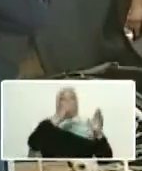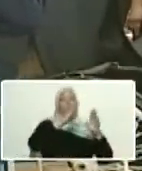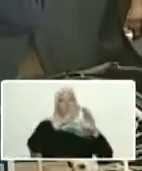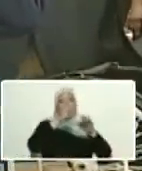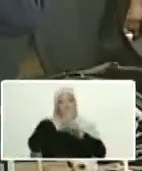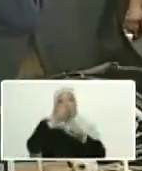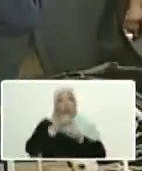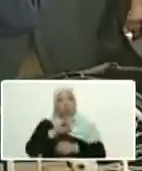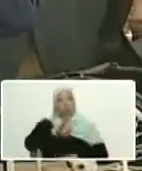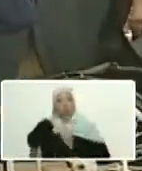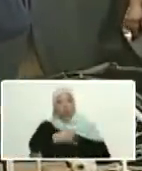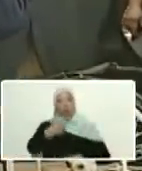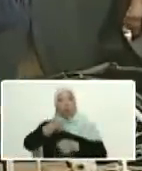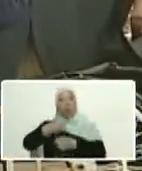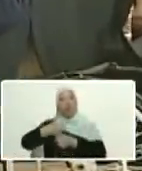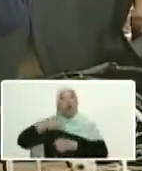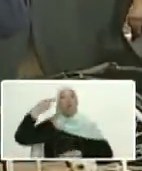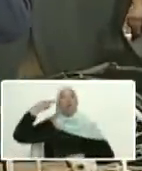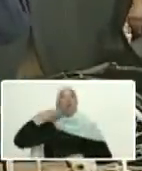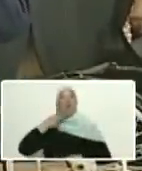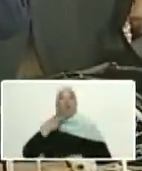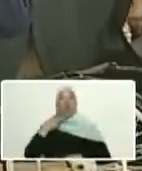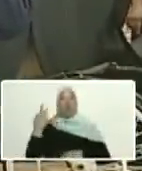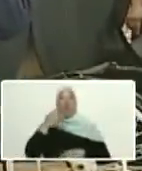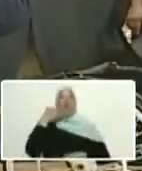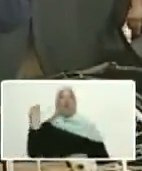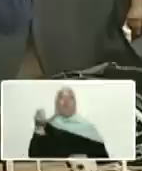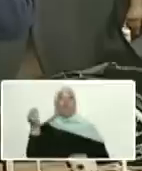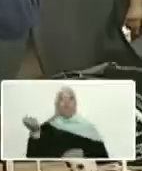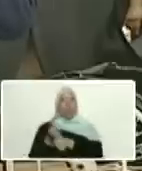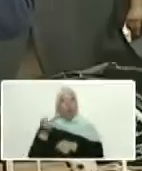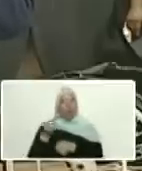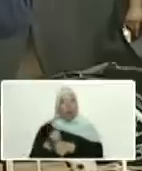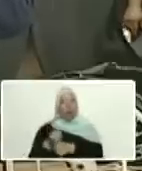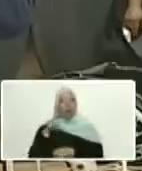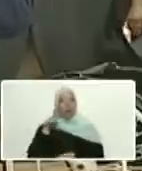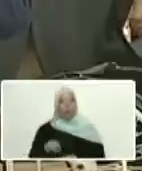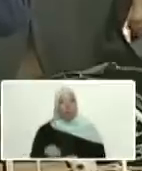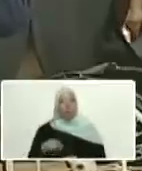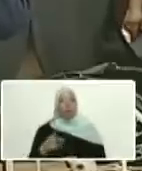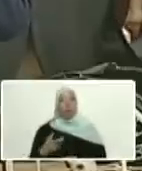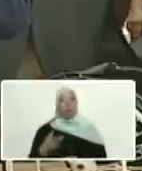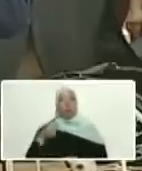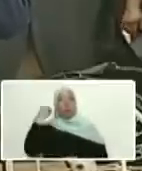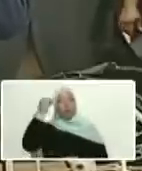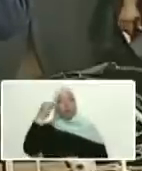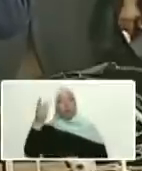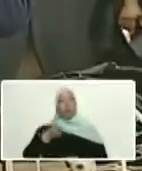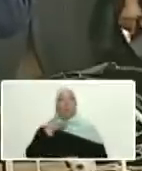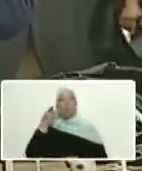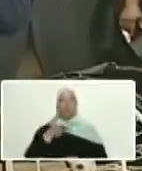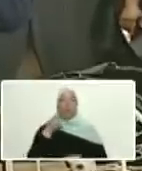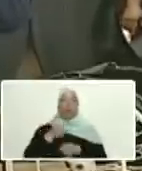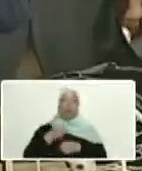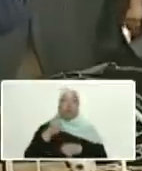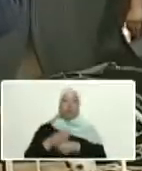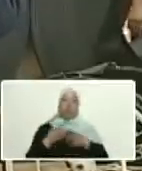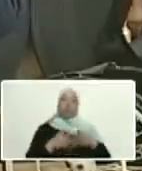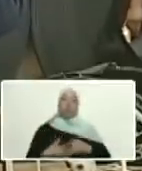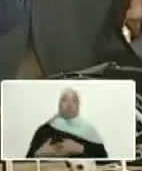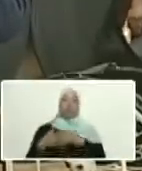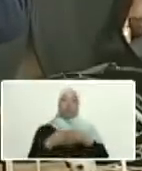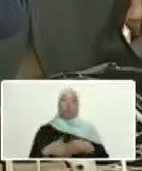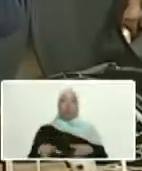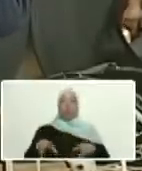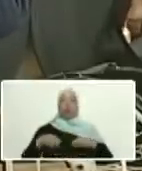la Universidad Bolivariana de Trabajadores y una juventud obrera que se forma ideológica, políticamente y técnicamente para